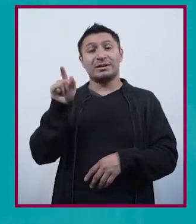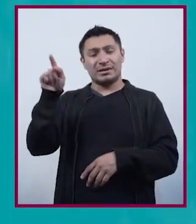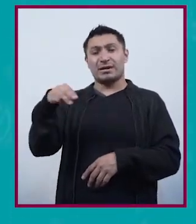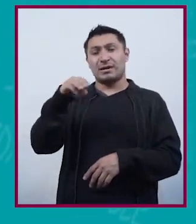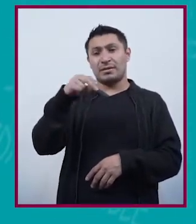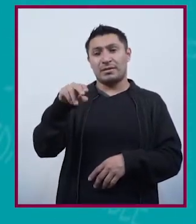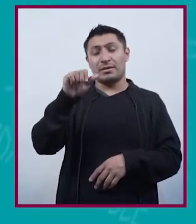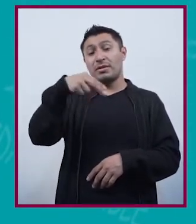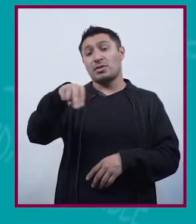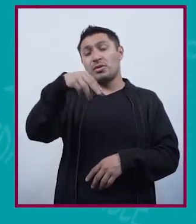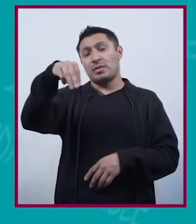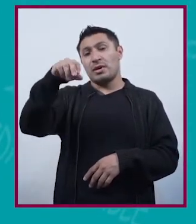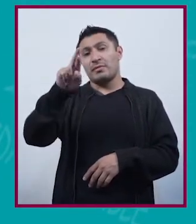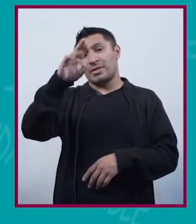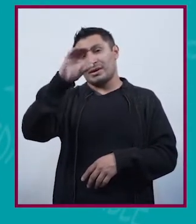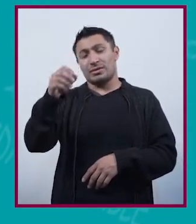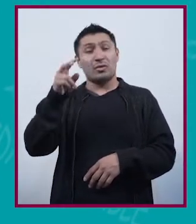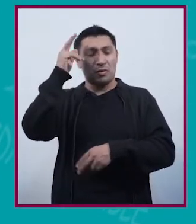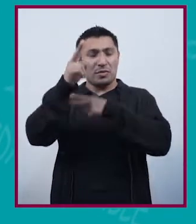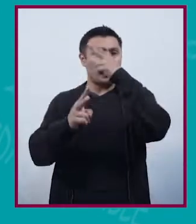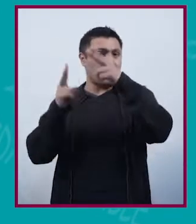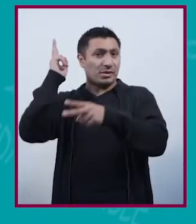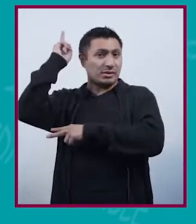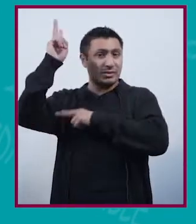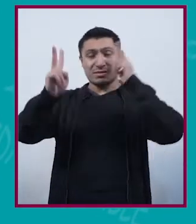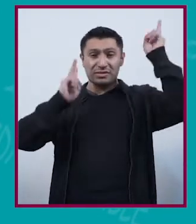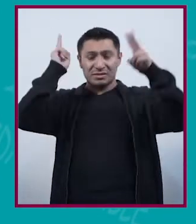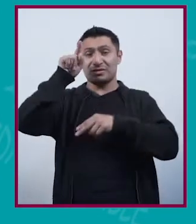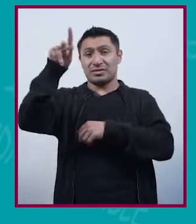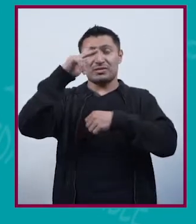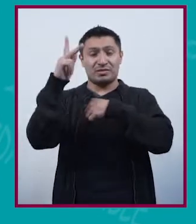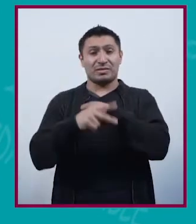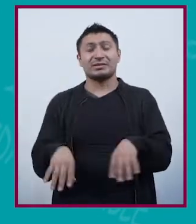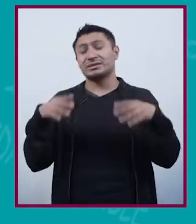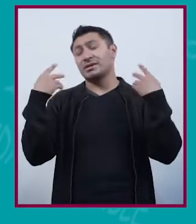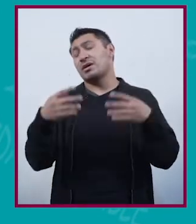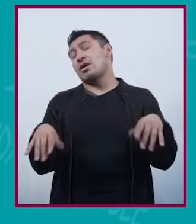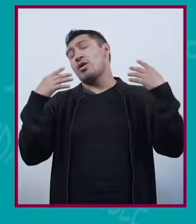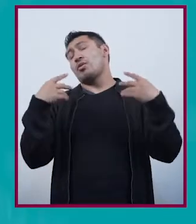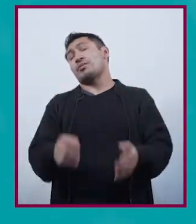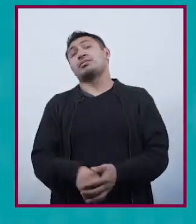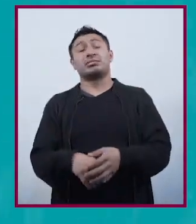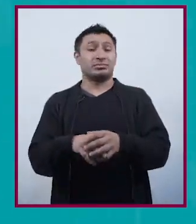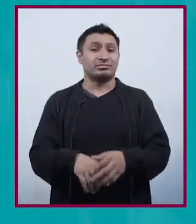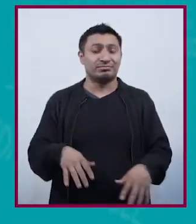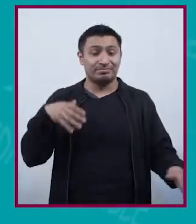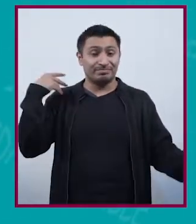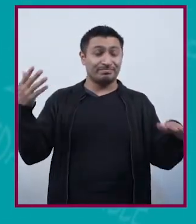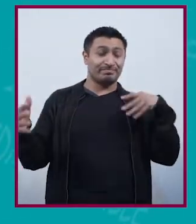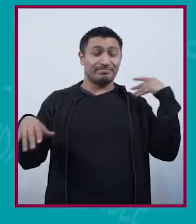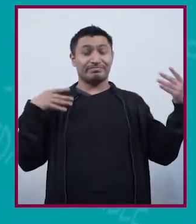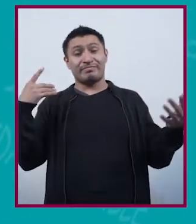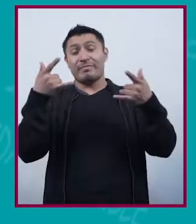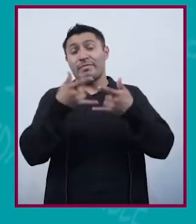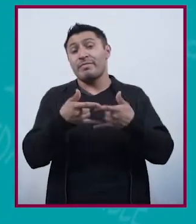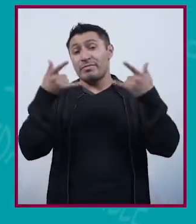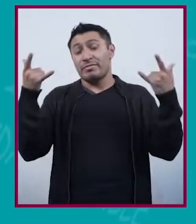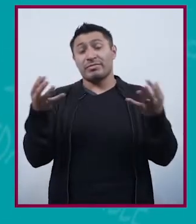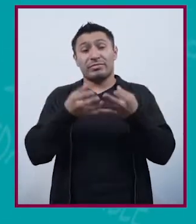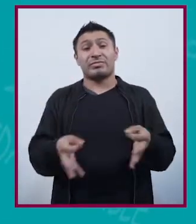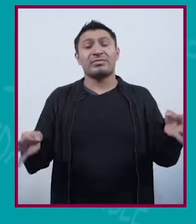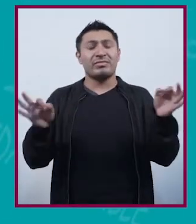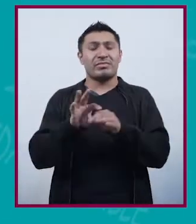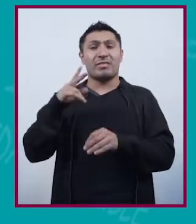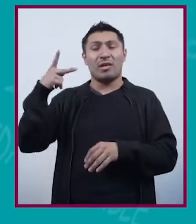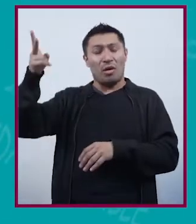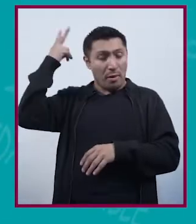Polo visitó aquel enorme país. Toda una proeza para las condiciones de la época. Las anotaciones que el viajero